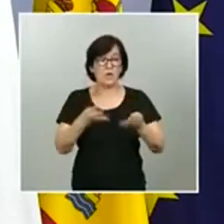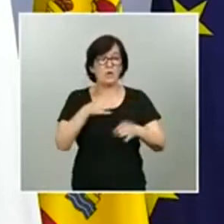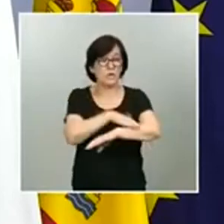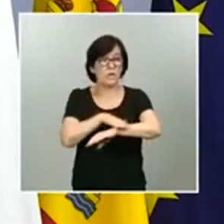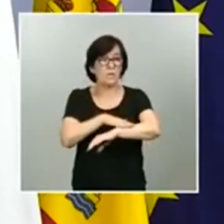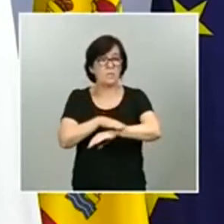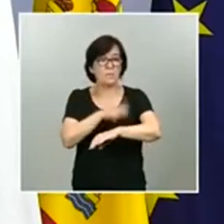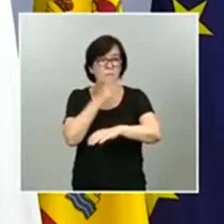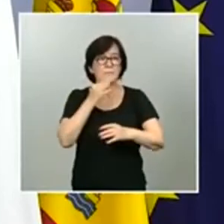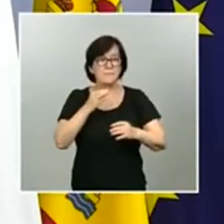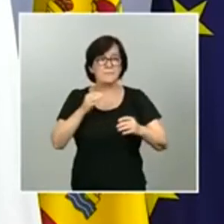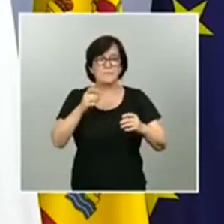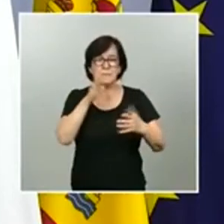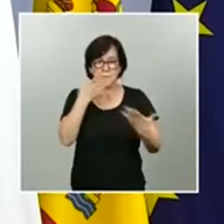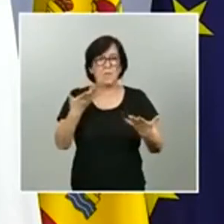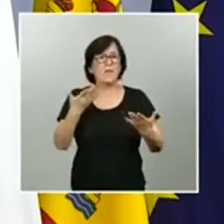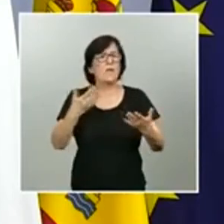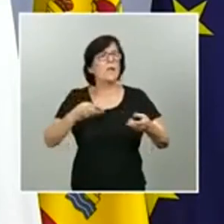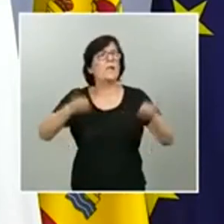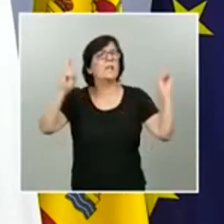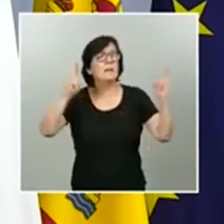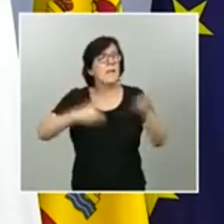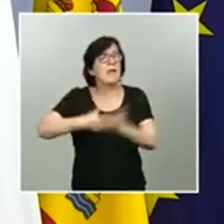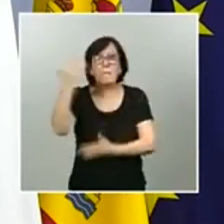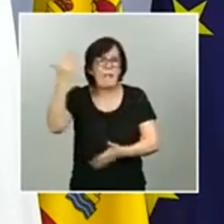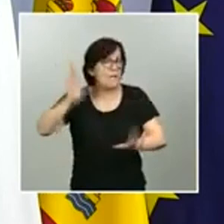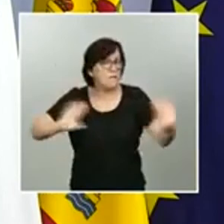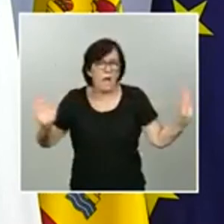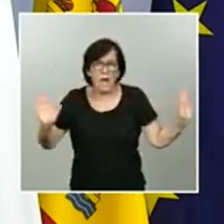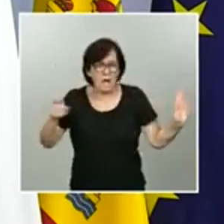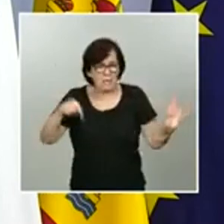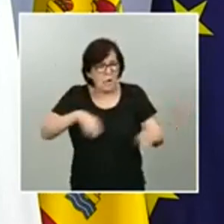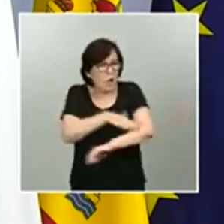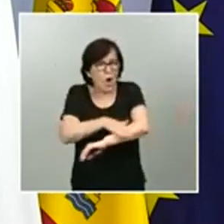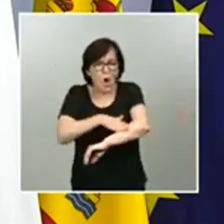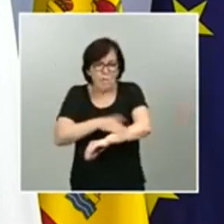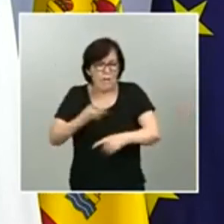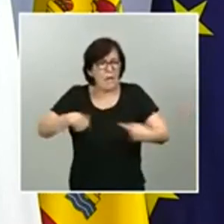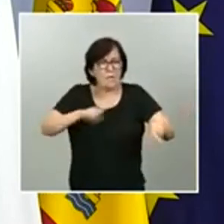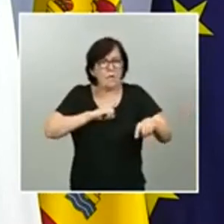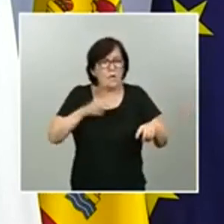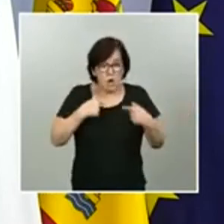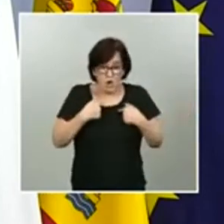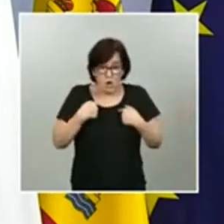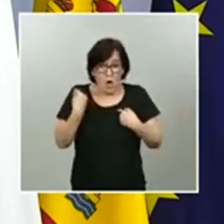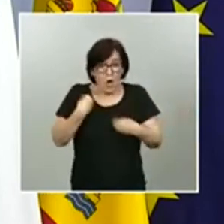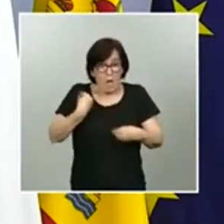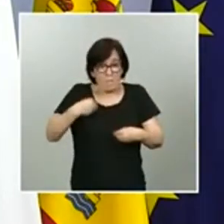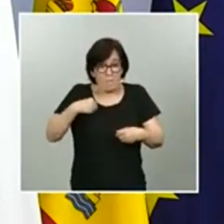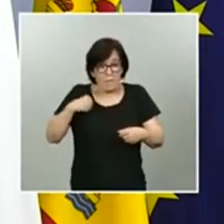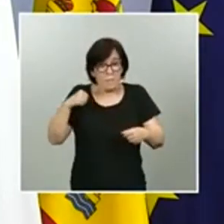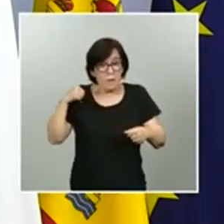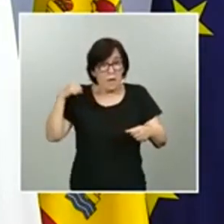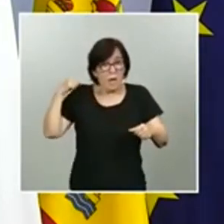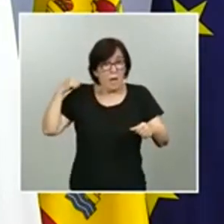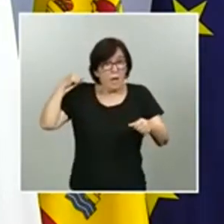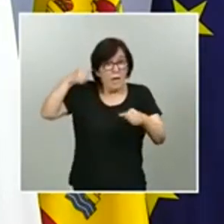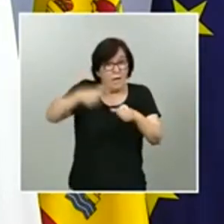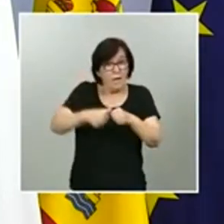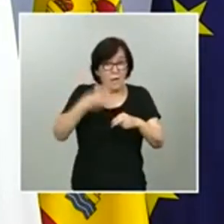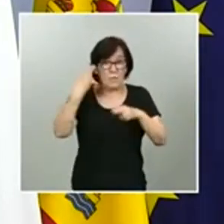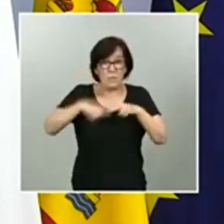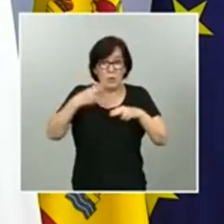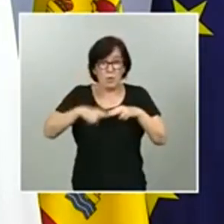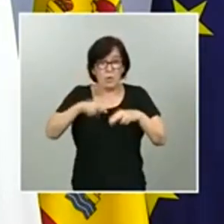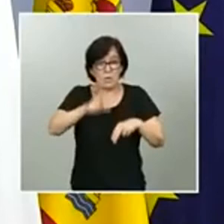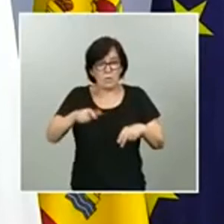libertad de prensa. Que defiende la libertad de prensa. Y yo mismo, a lo largo de mi trayectoria política, pues he sido